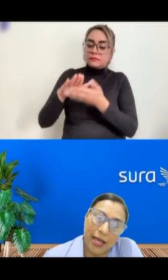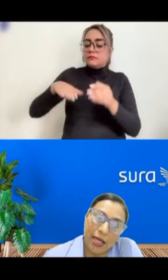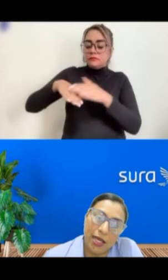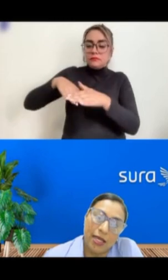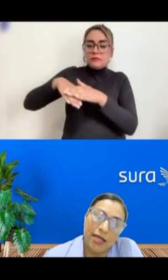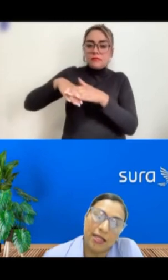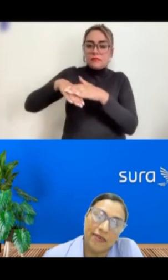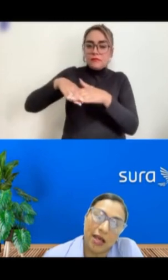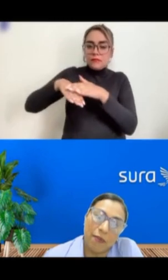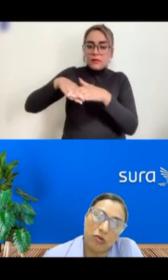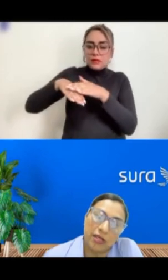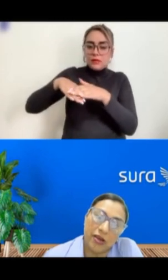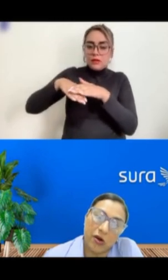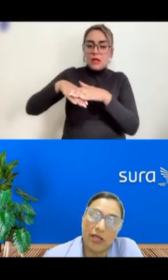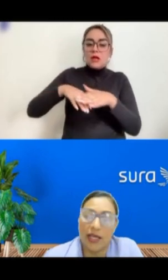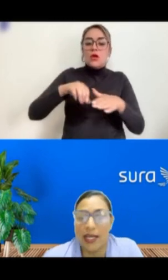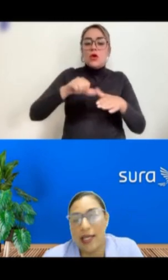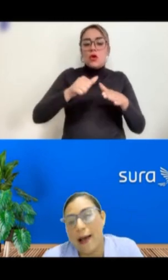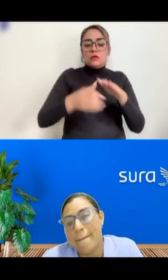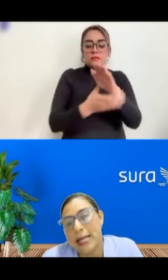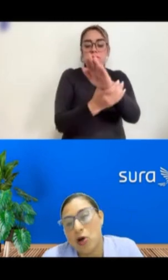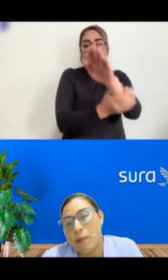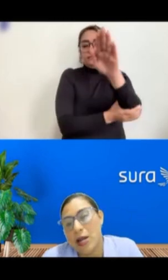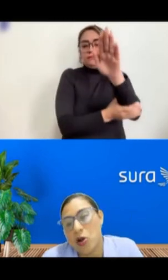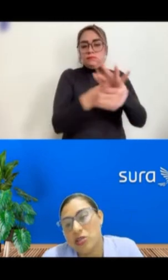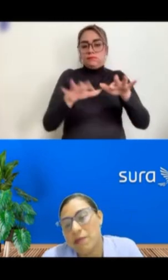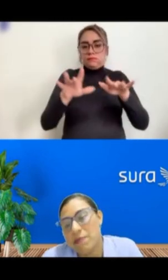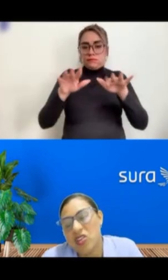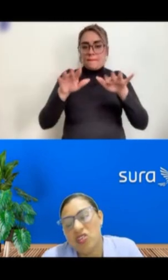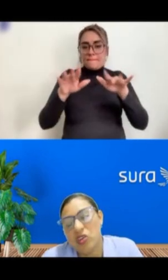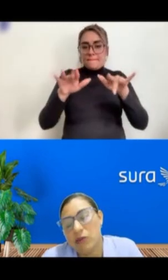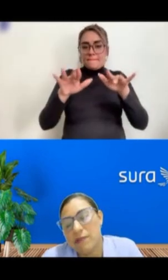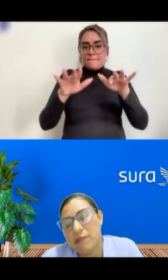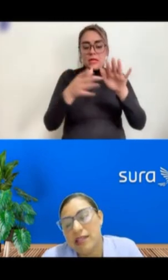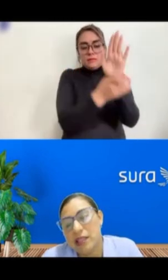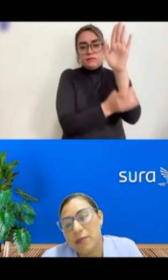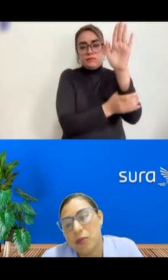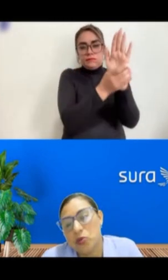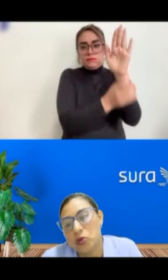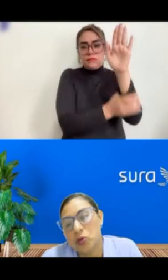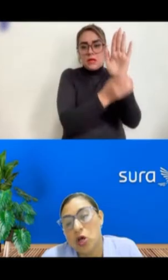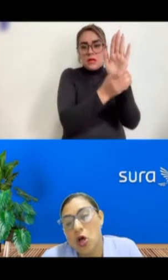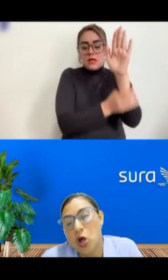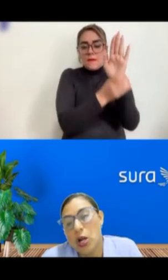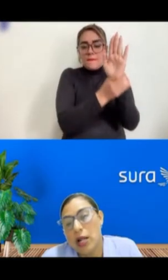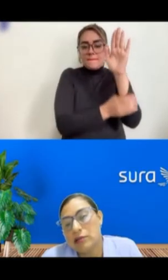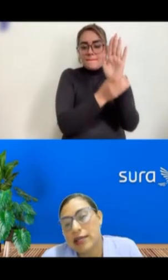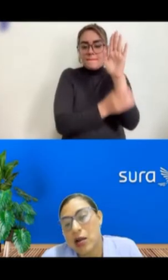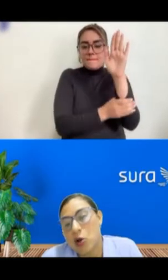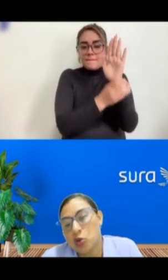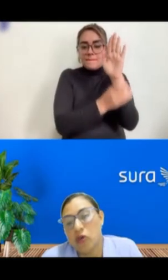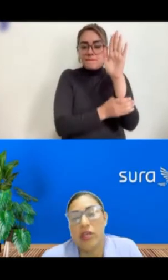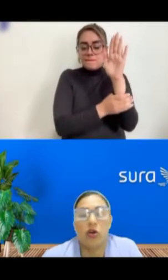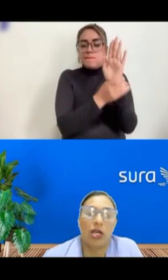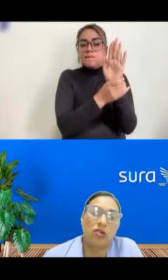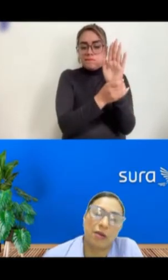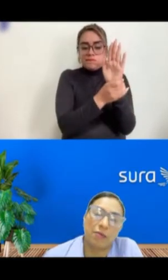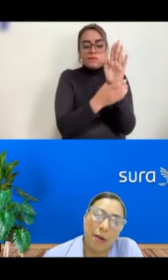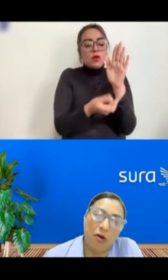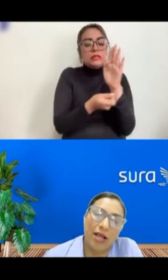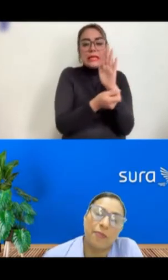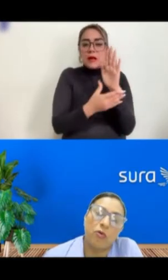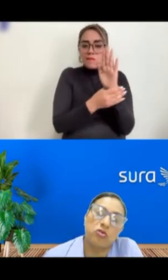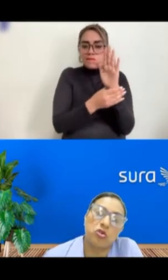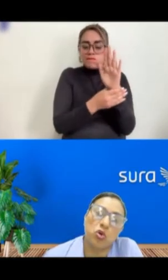dorso del pie, y el tibial posterior, que queda en los maleoles del pie, donde normalmente tenemos nosotros cerca de los tobillos,